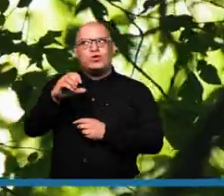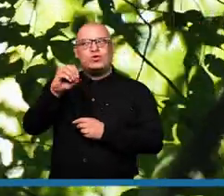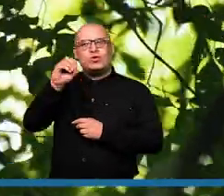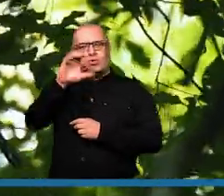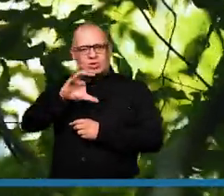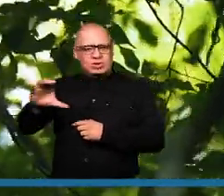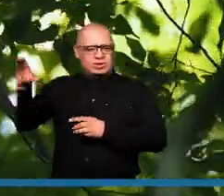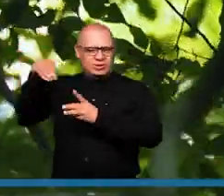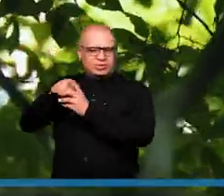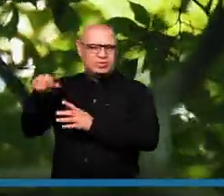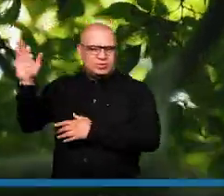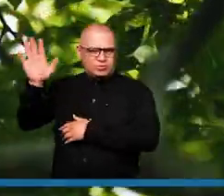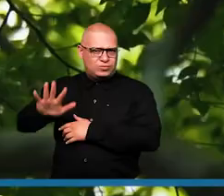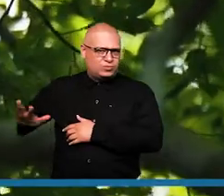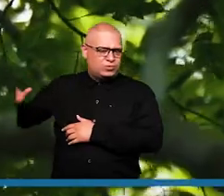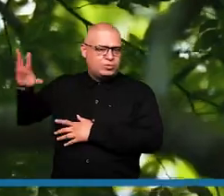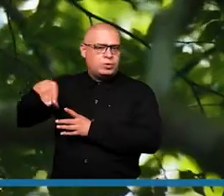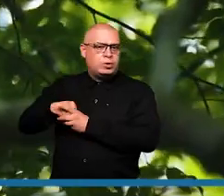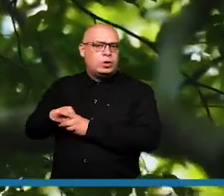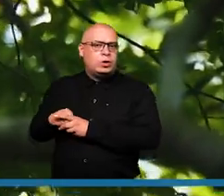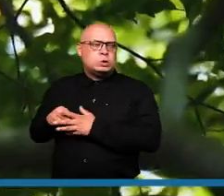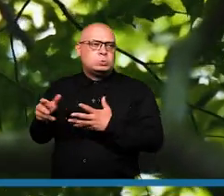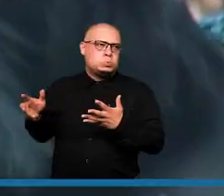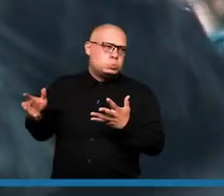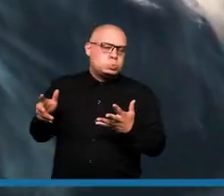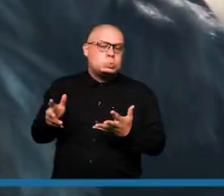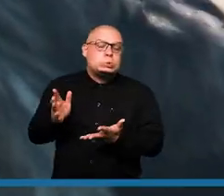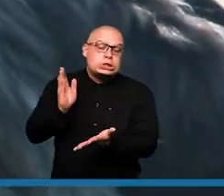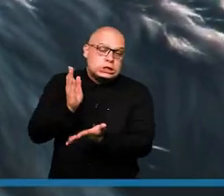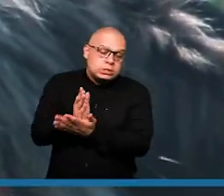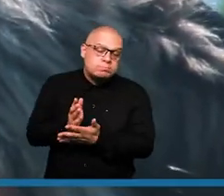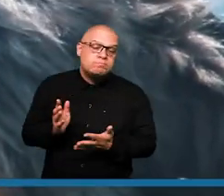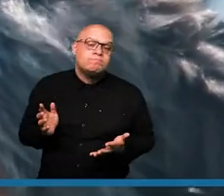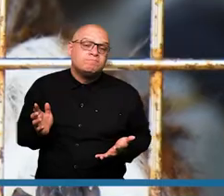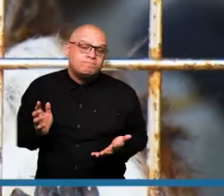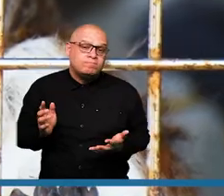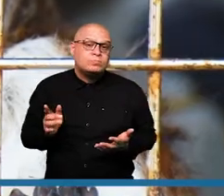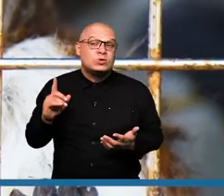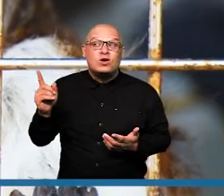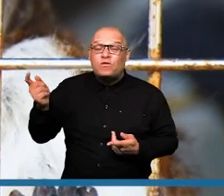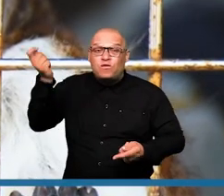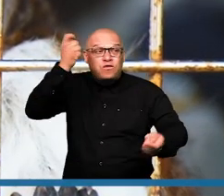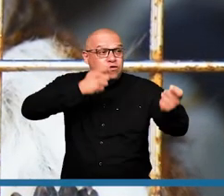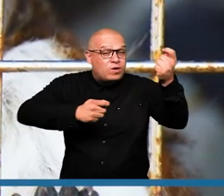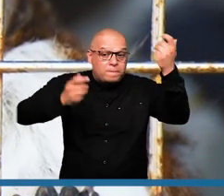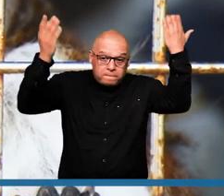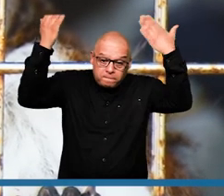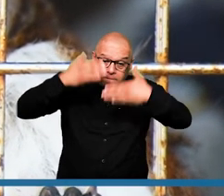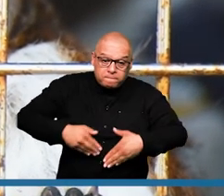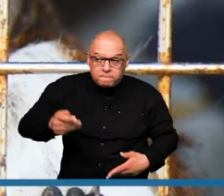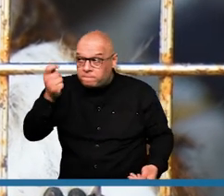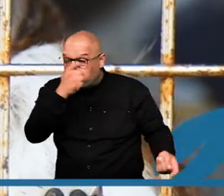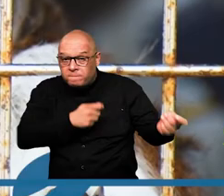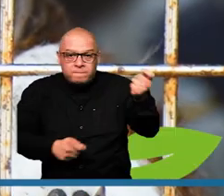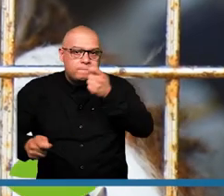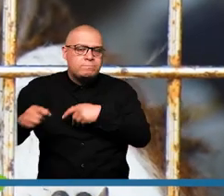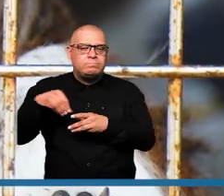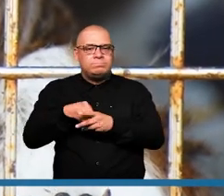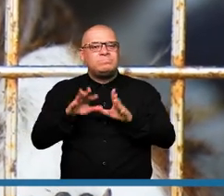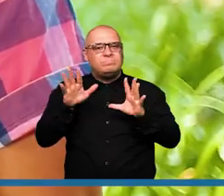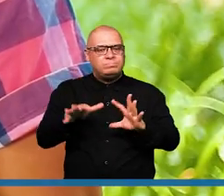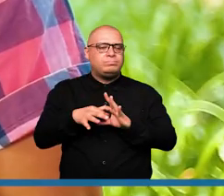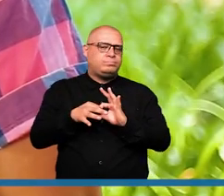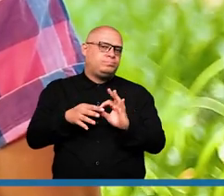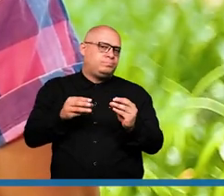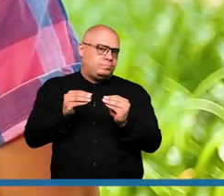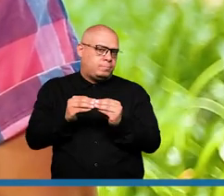especie nativa en un nivel intermedio de amenaza, ha sido, digamos, traficada y también el hábitat de la especie tiende a desaparecer.